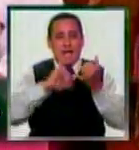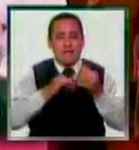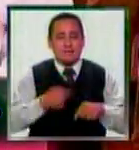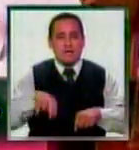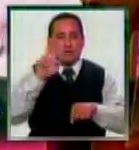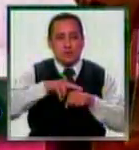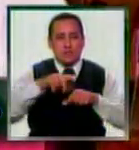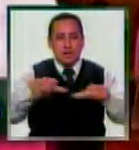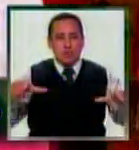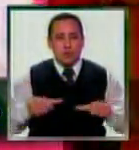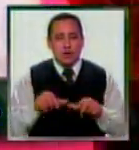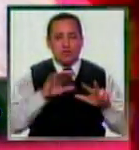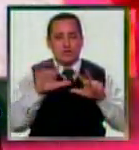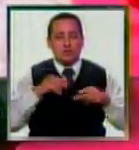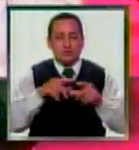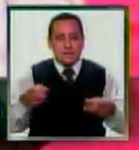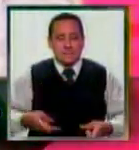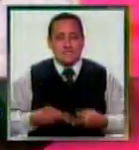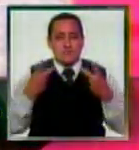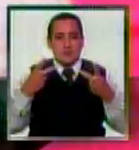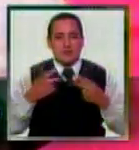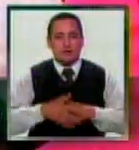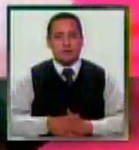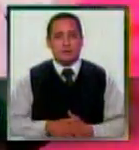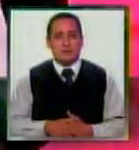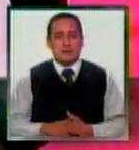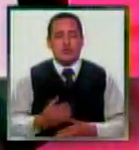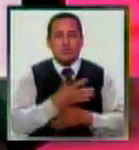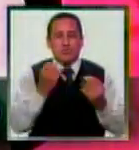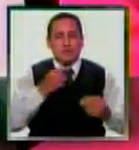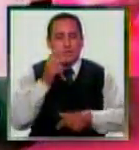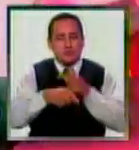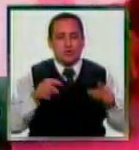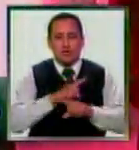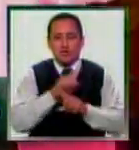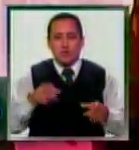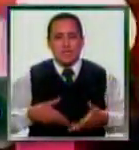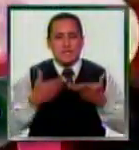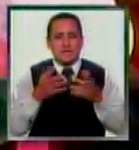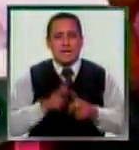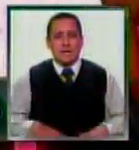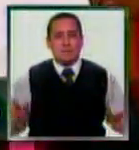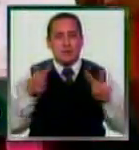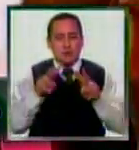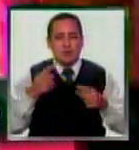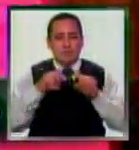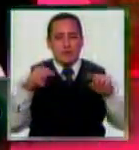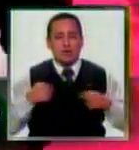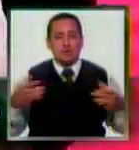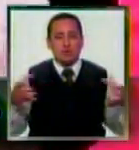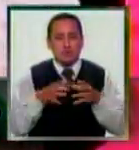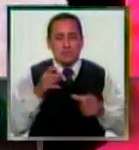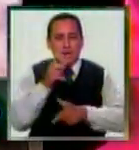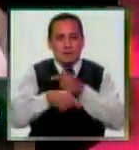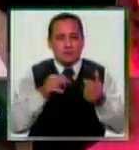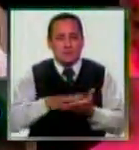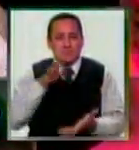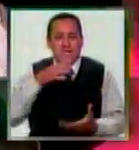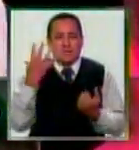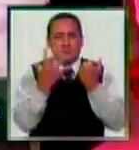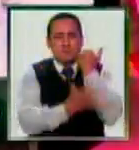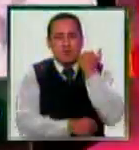lote 88 que se viene a recuperar, mucha gente no le da el valor, pero nosotros, la gente más pobre,